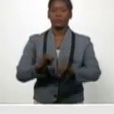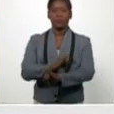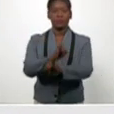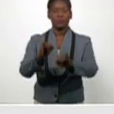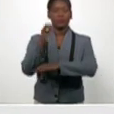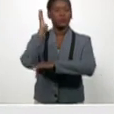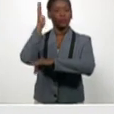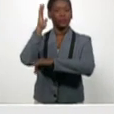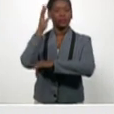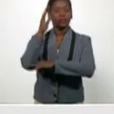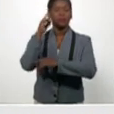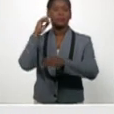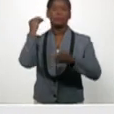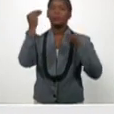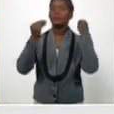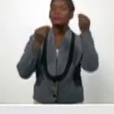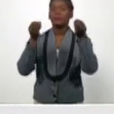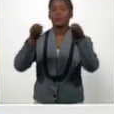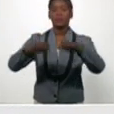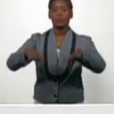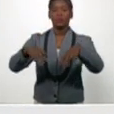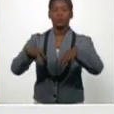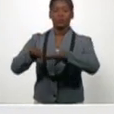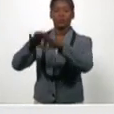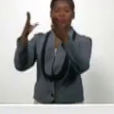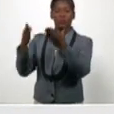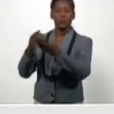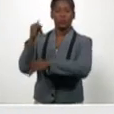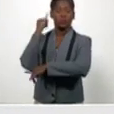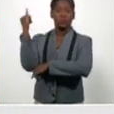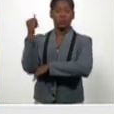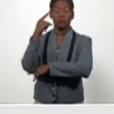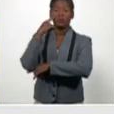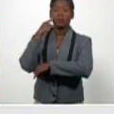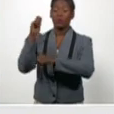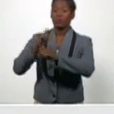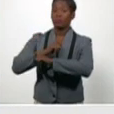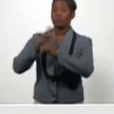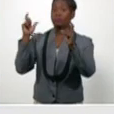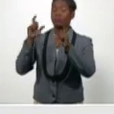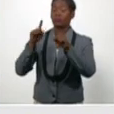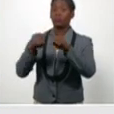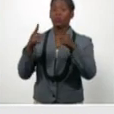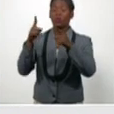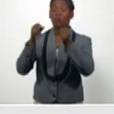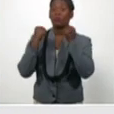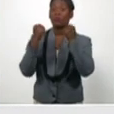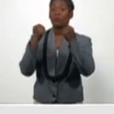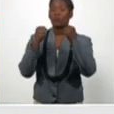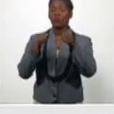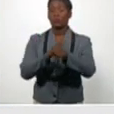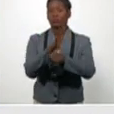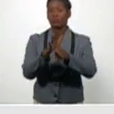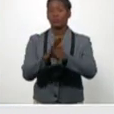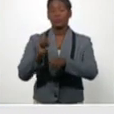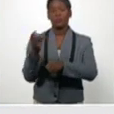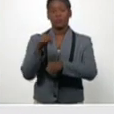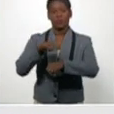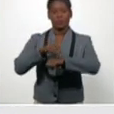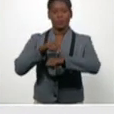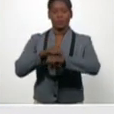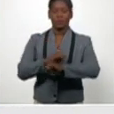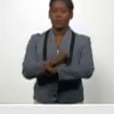para el análisis de la situación internacional debido al impacto de la COVID-19. Nos acompaña en este segundo momento la intérprete de lengua de